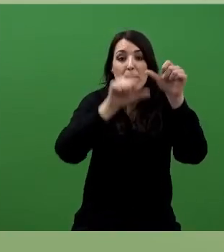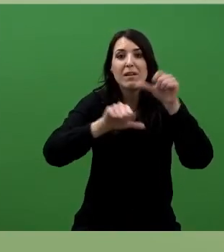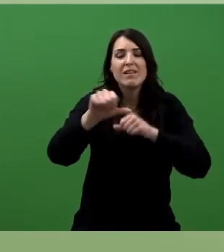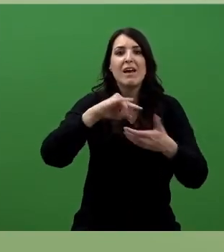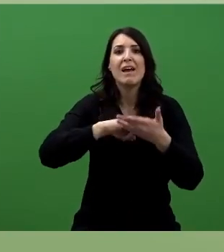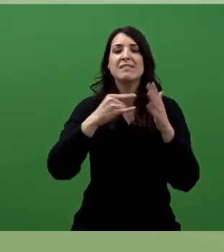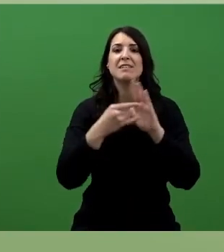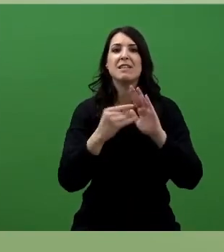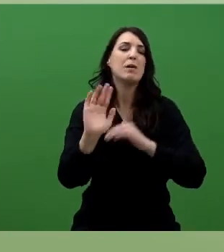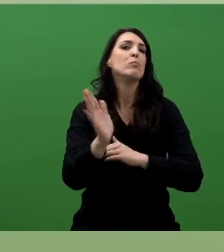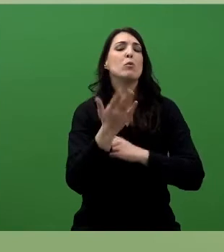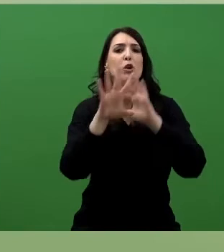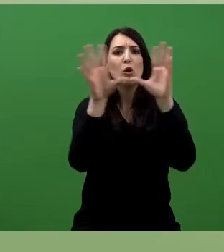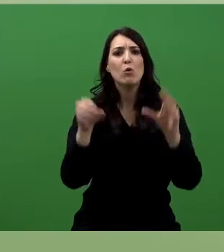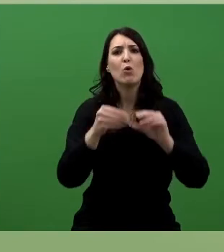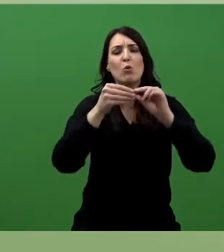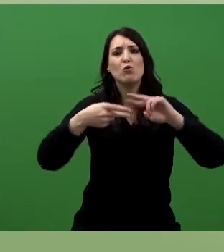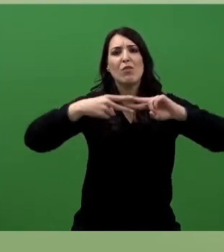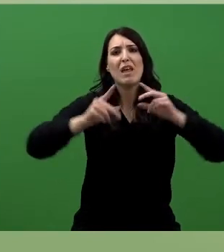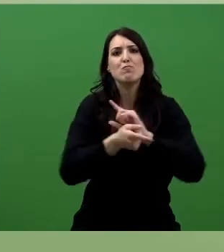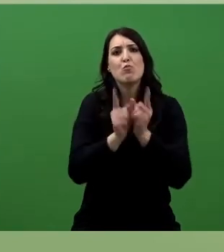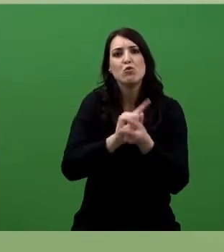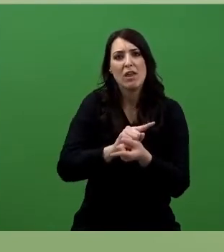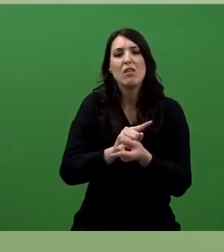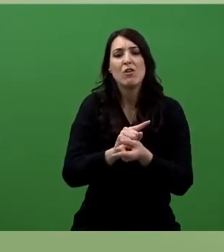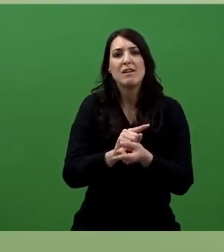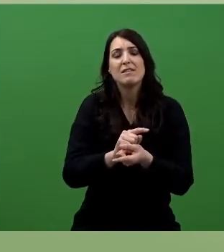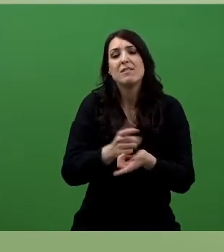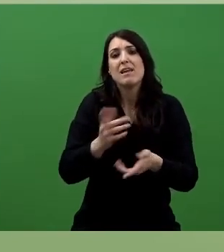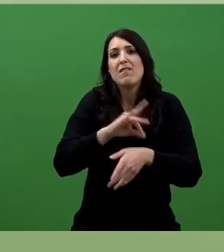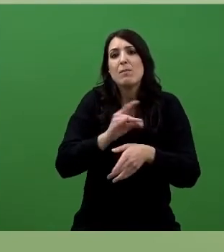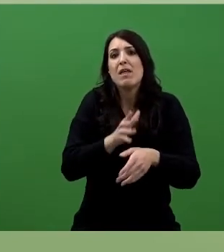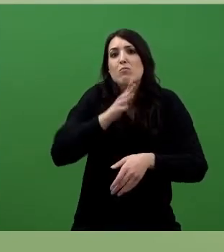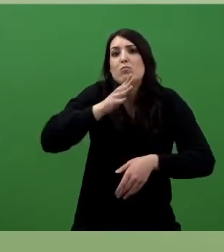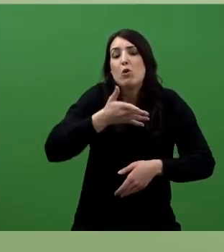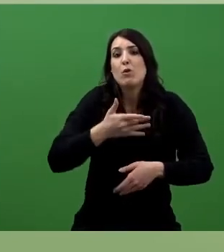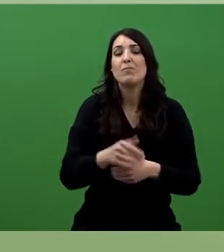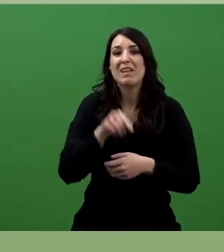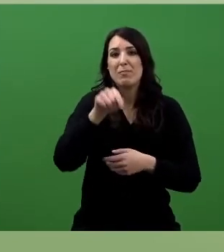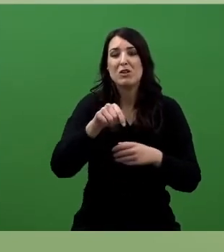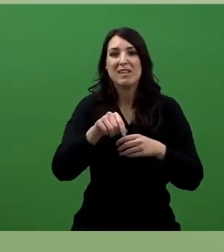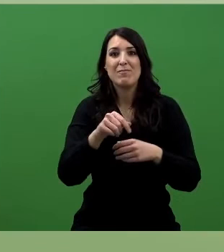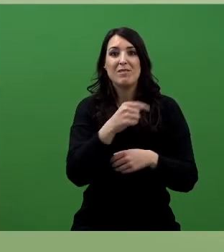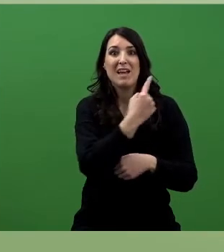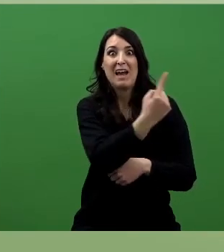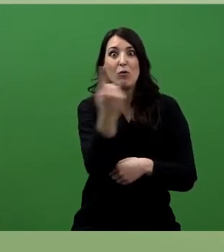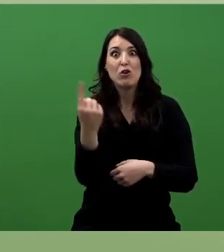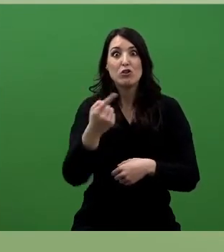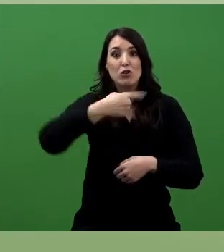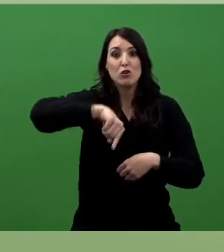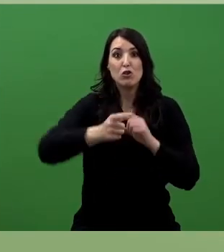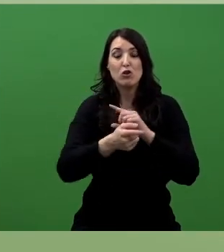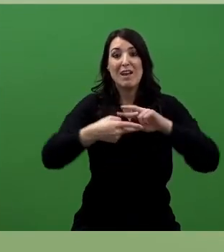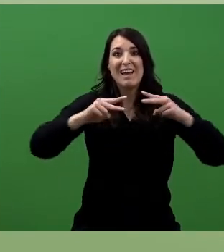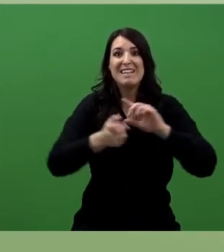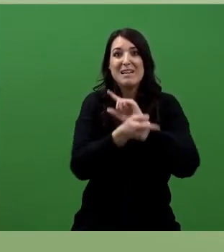nos propone un conjunto de mutaciones que podrían estar causando la enfermedad. Como os decía, tenemos millones cada uno de nosotros de variantes genéticas,